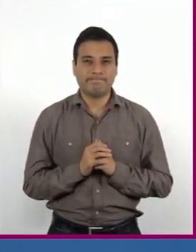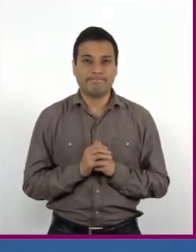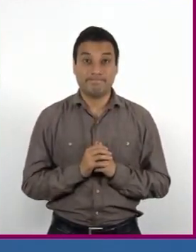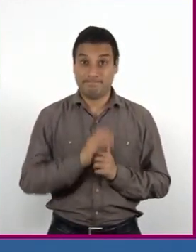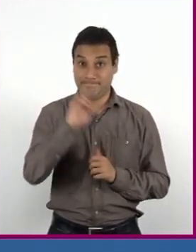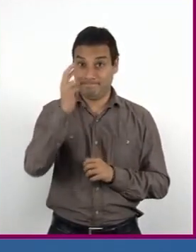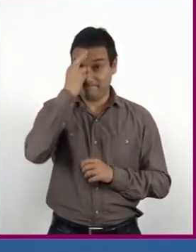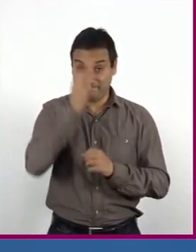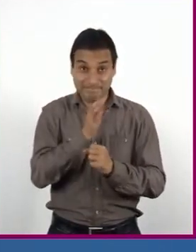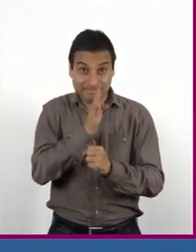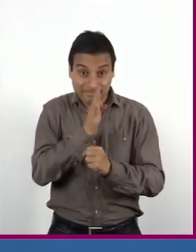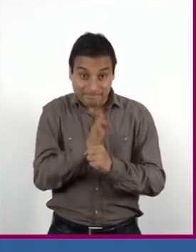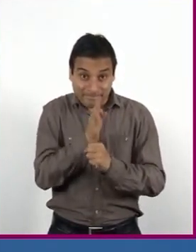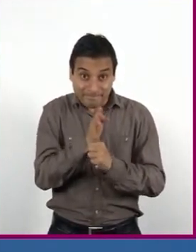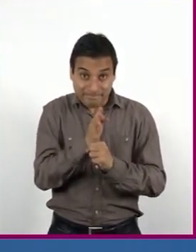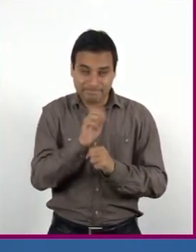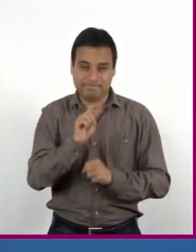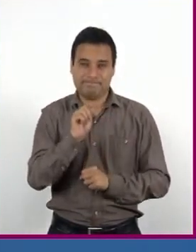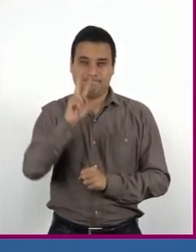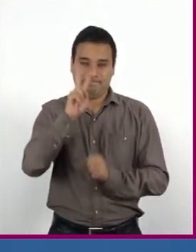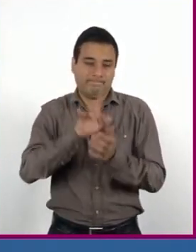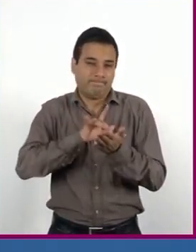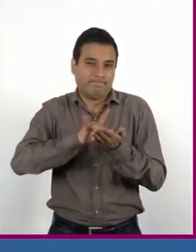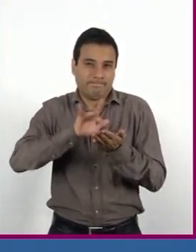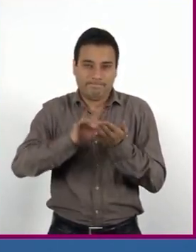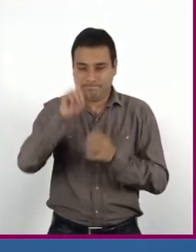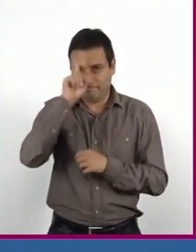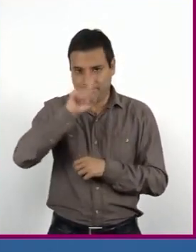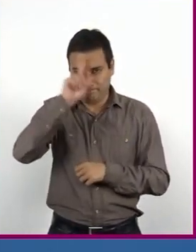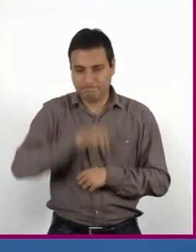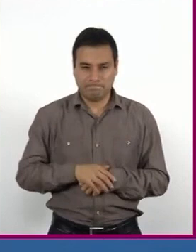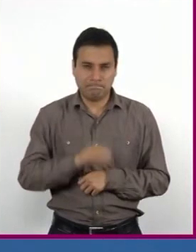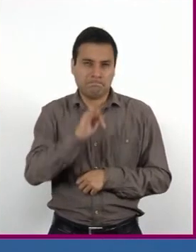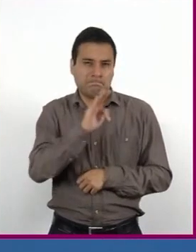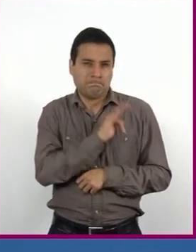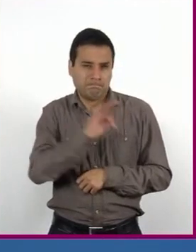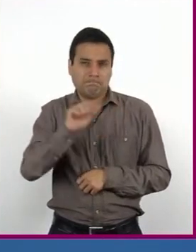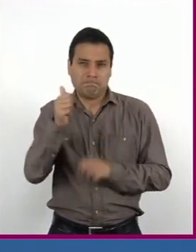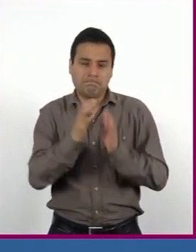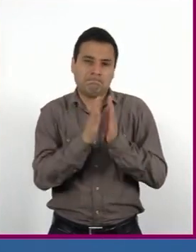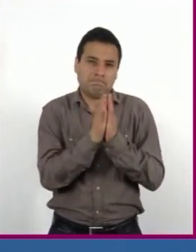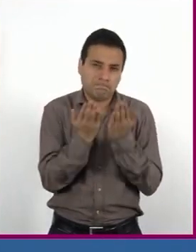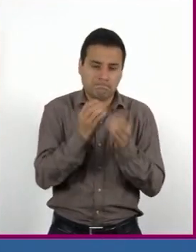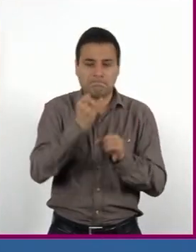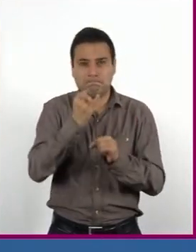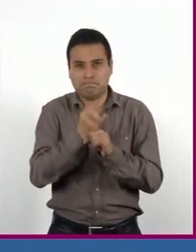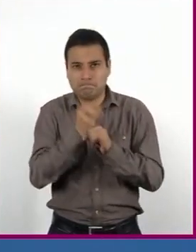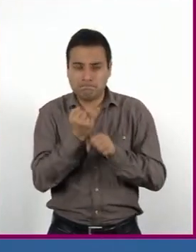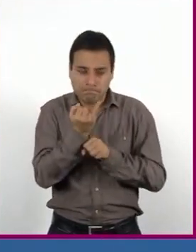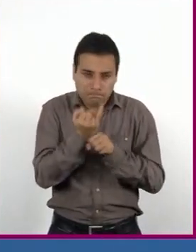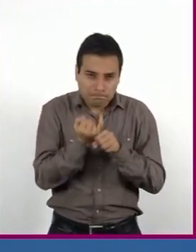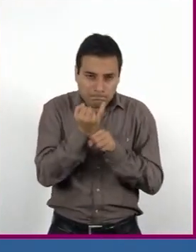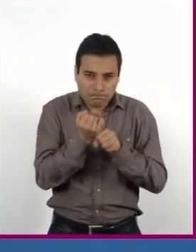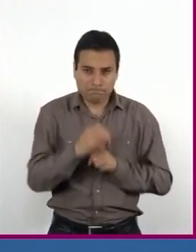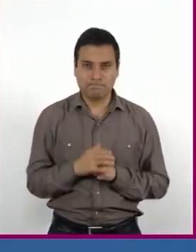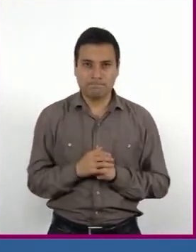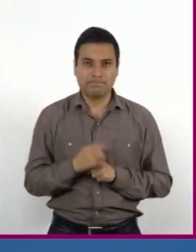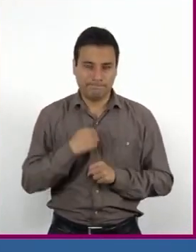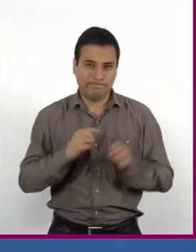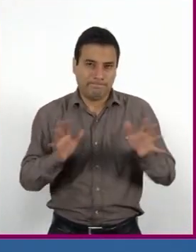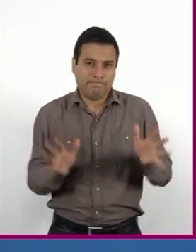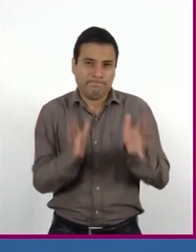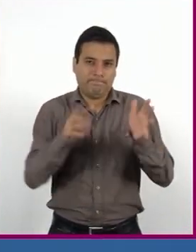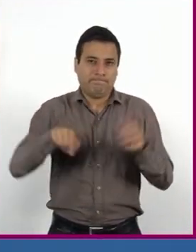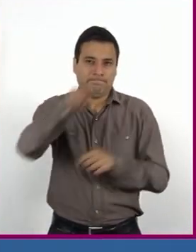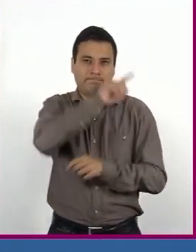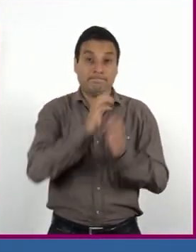Recuerden que este es un material de apoyo y que pueden consultar otras fuentes para complementar lo que aprendan aquí. les invito a que consulten